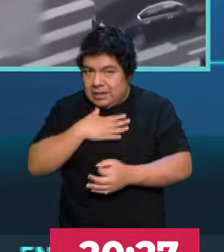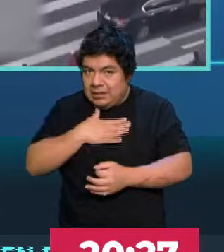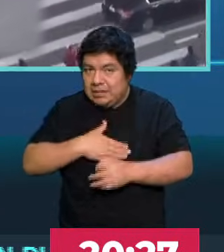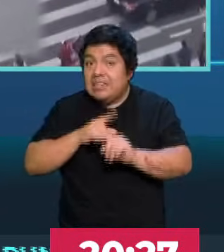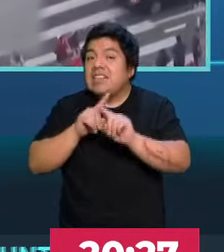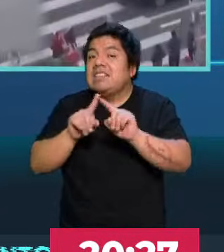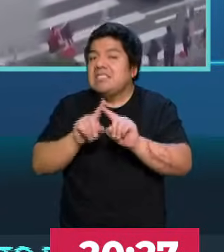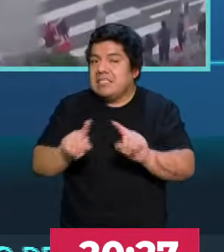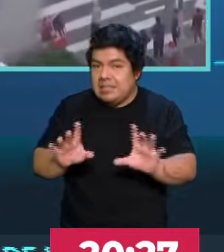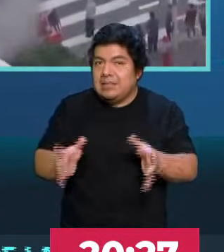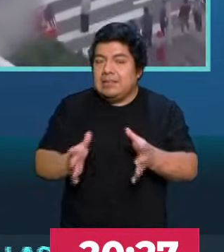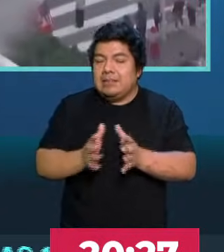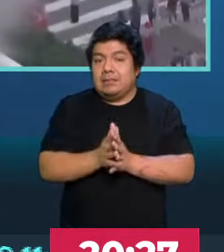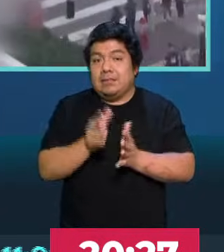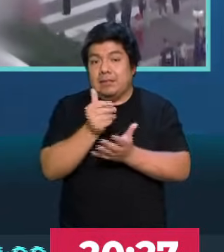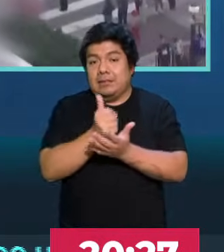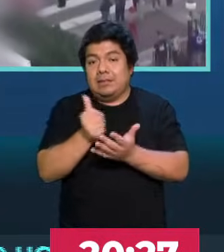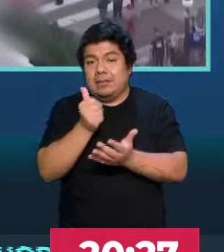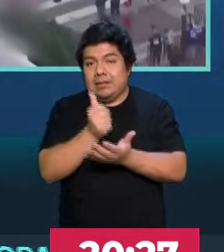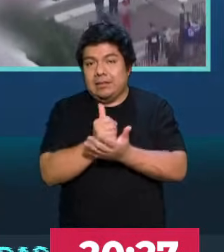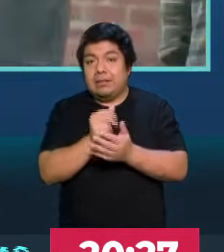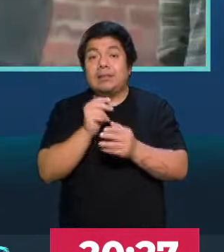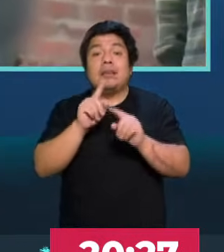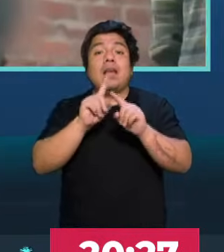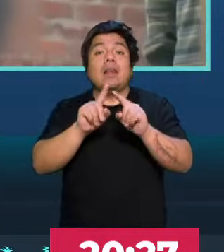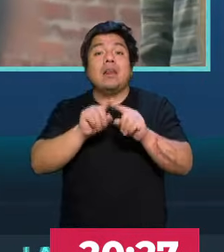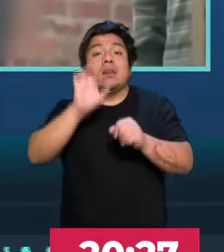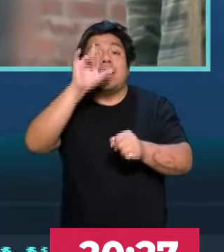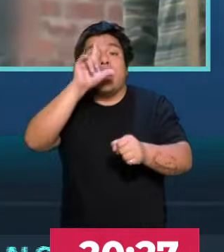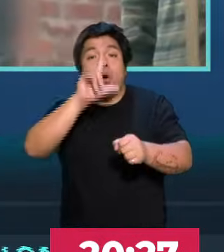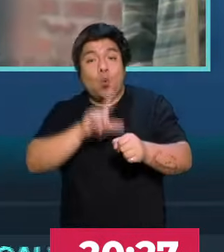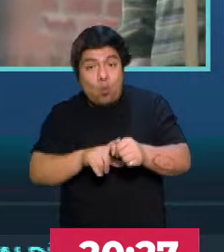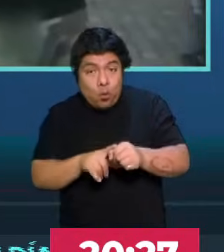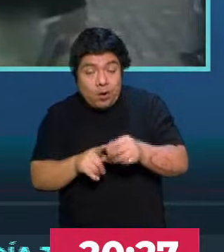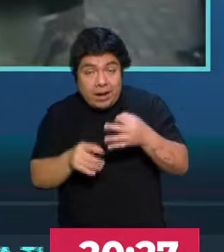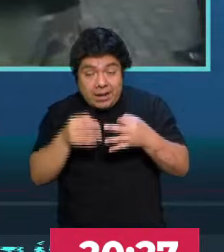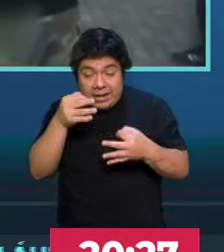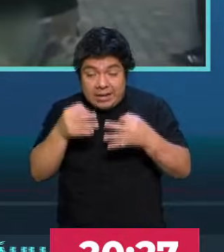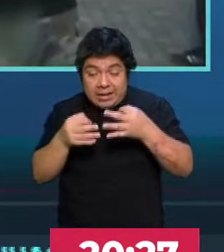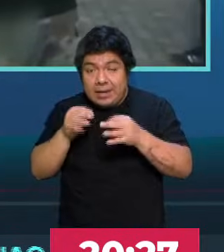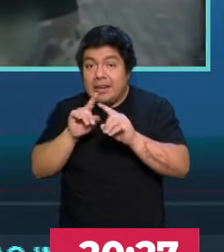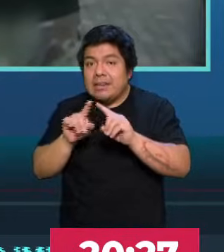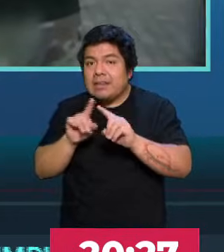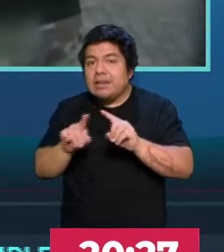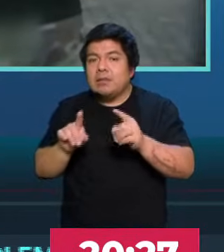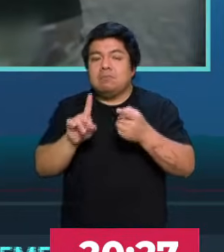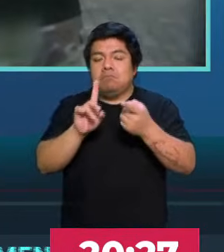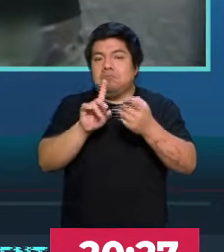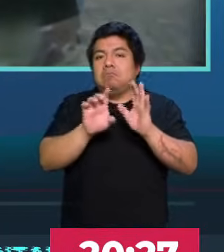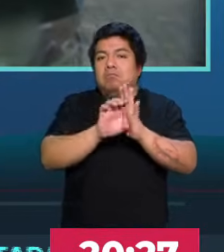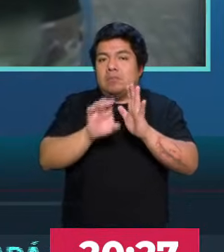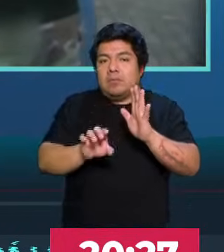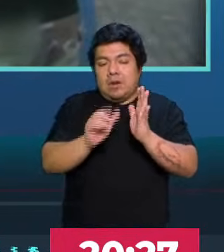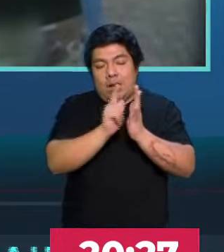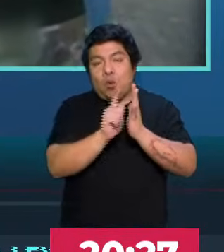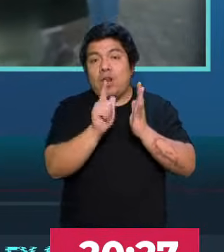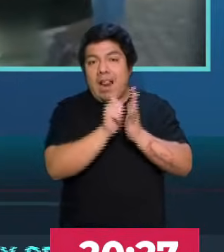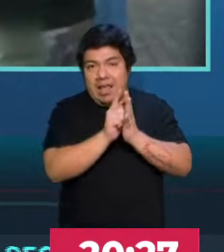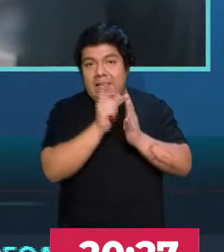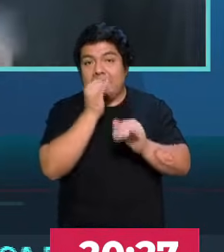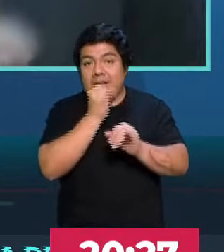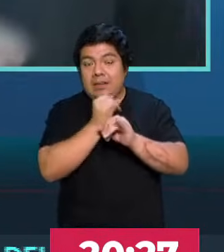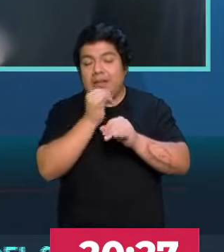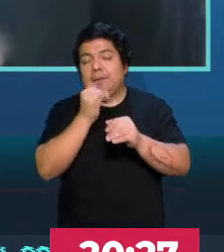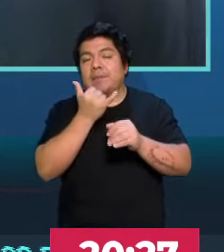estamos viendo ahorita. Es una ciudad intercultural. Jurídicamente hablando, eso quiere decir que hay no solo una ley de interculturalidad, sino